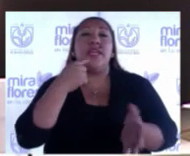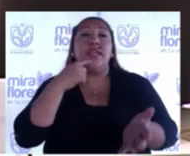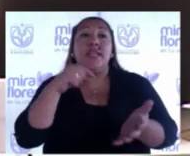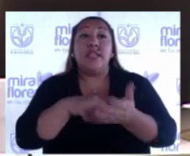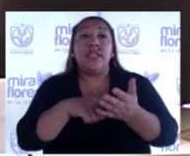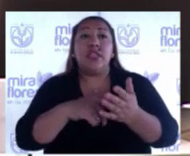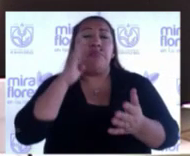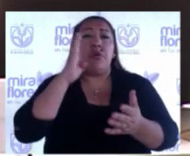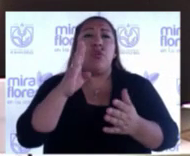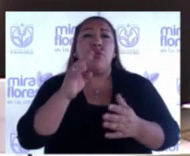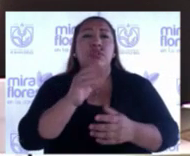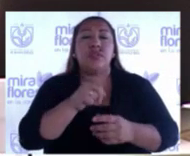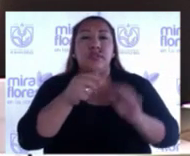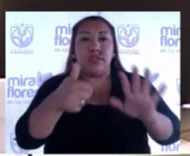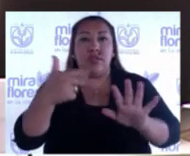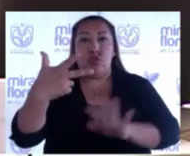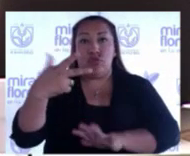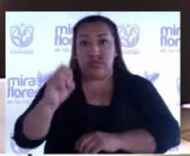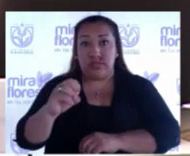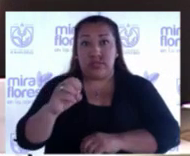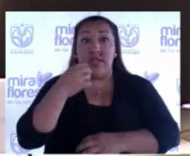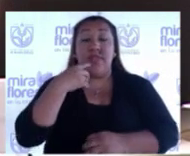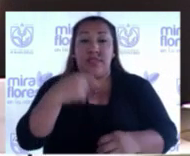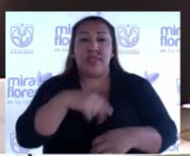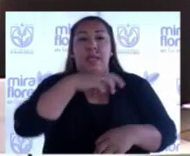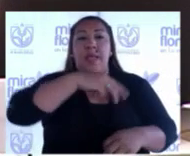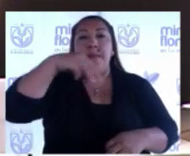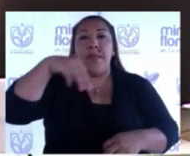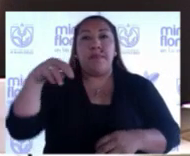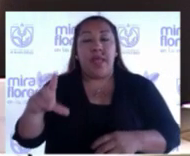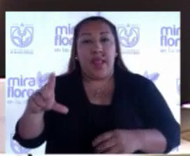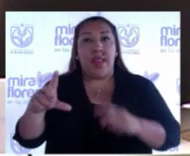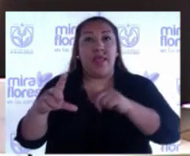ordenanza 1680